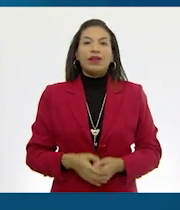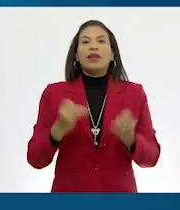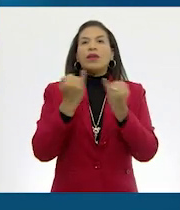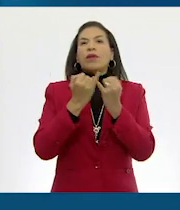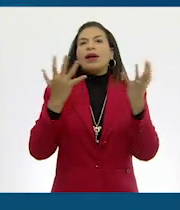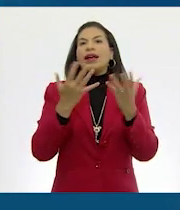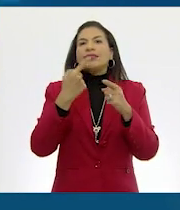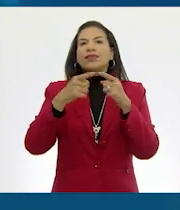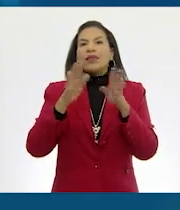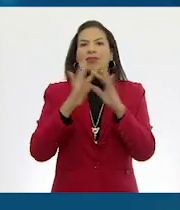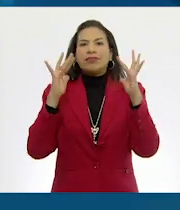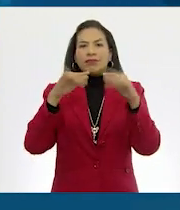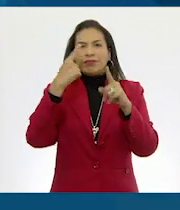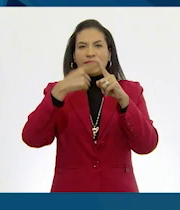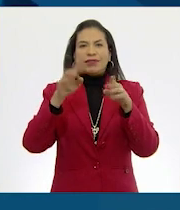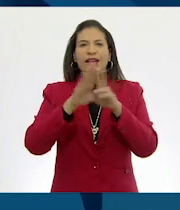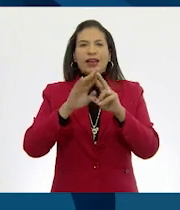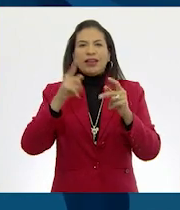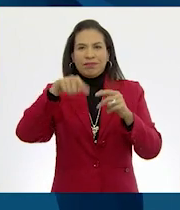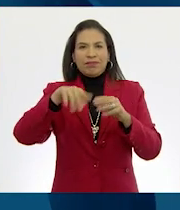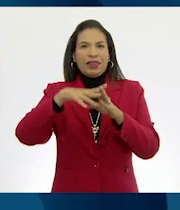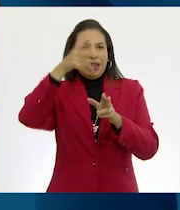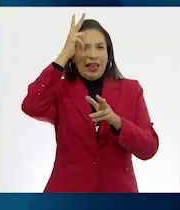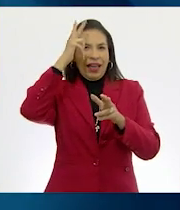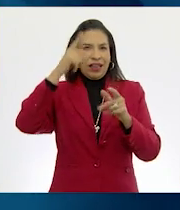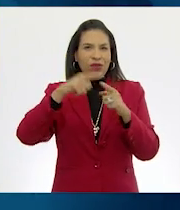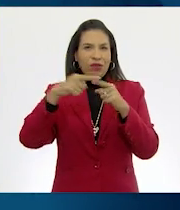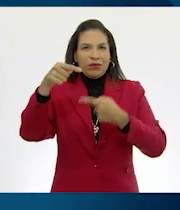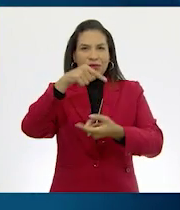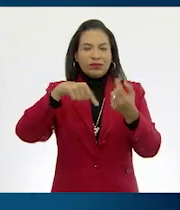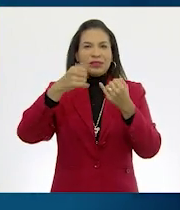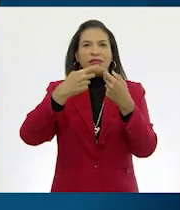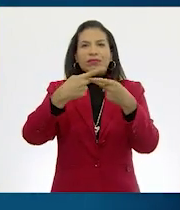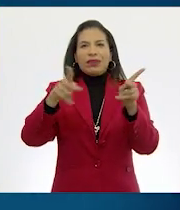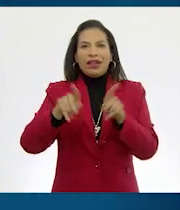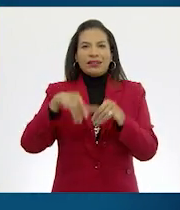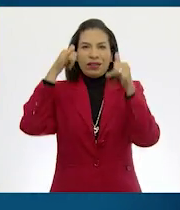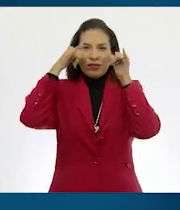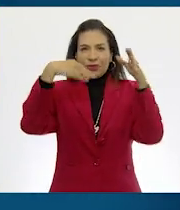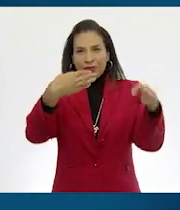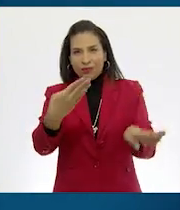También se hicieron palenques para peleas de gallos y plazas para corridas de toros.